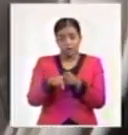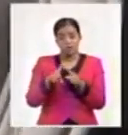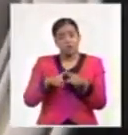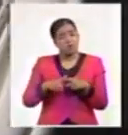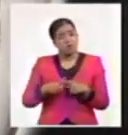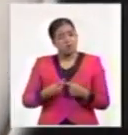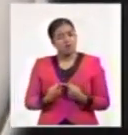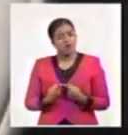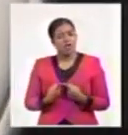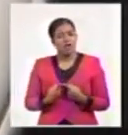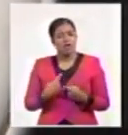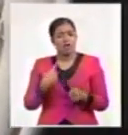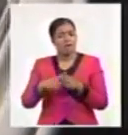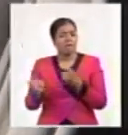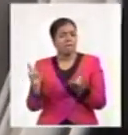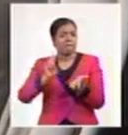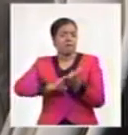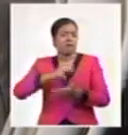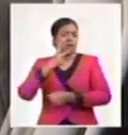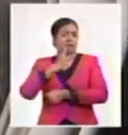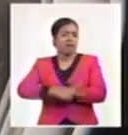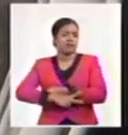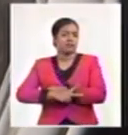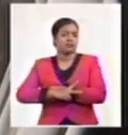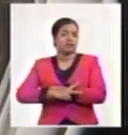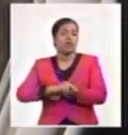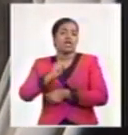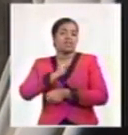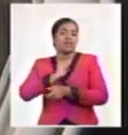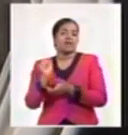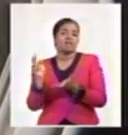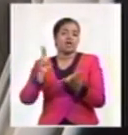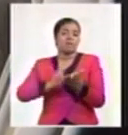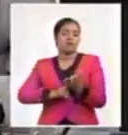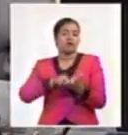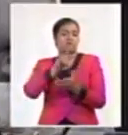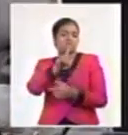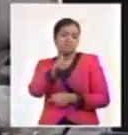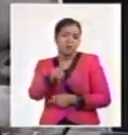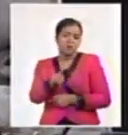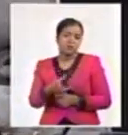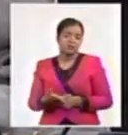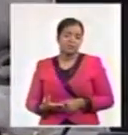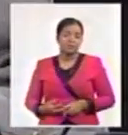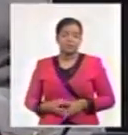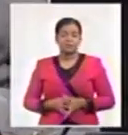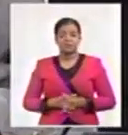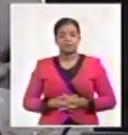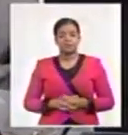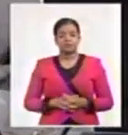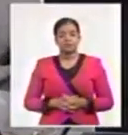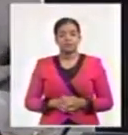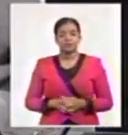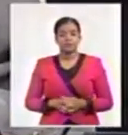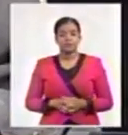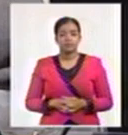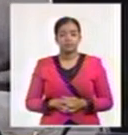grupo importante de países que quieren entrar. ¿Cómo ve usted el fenómeno? Bueno, hay